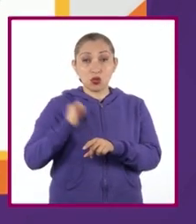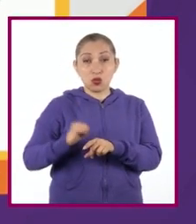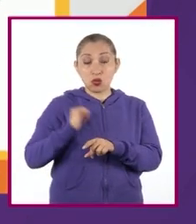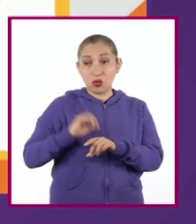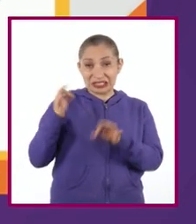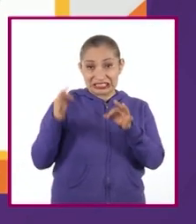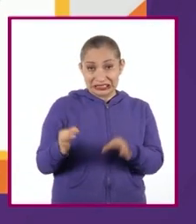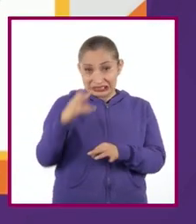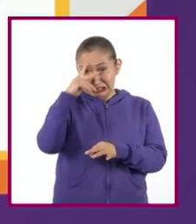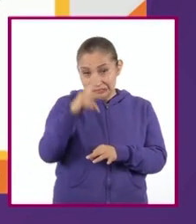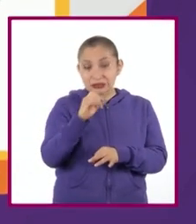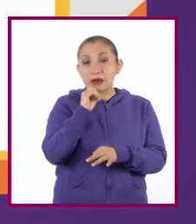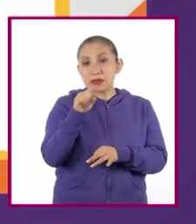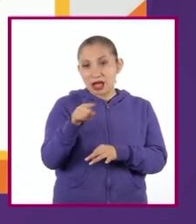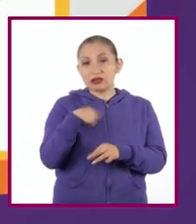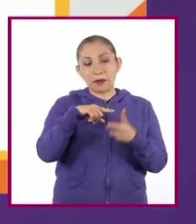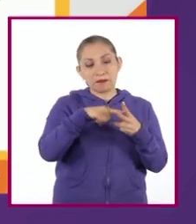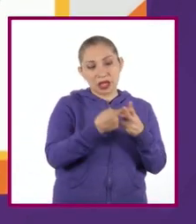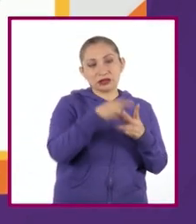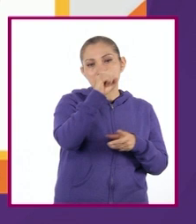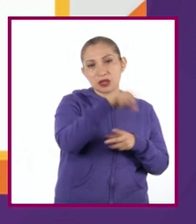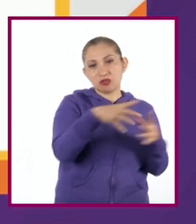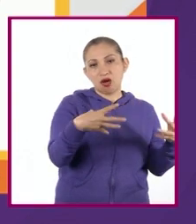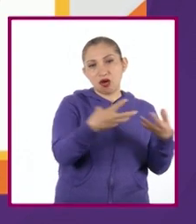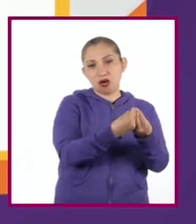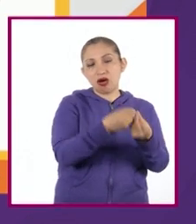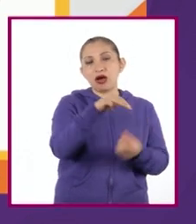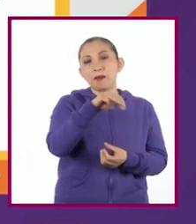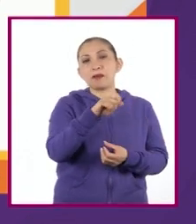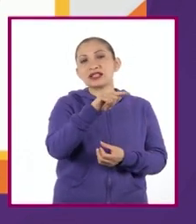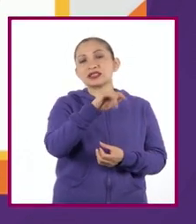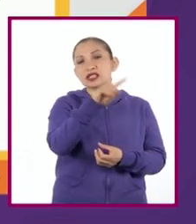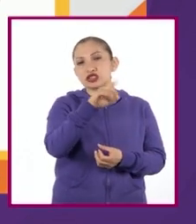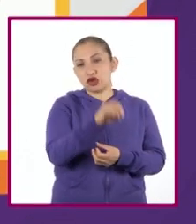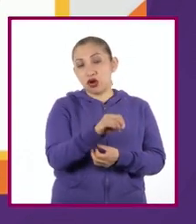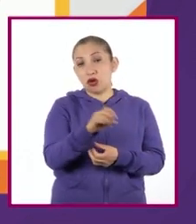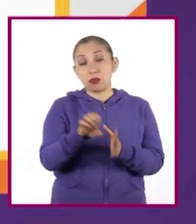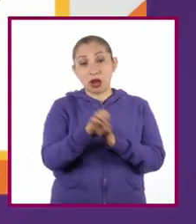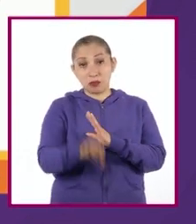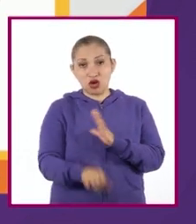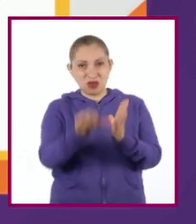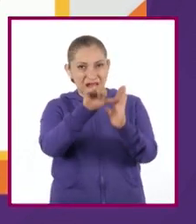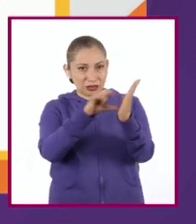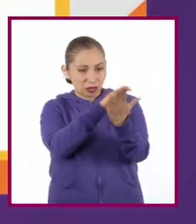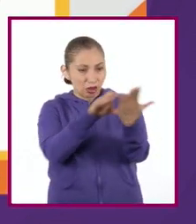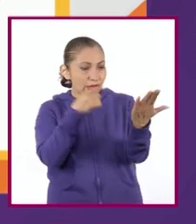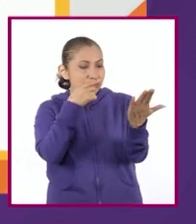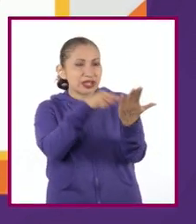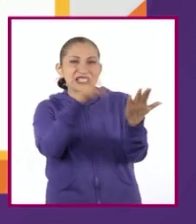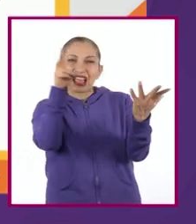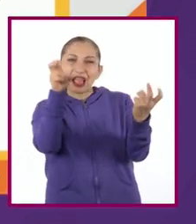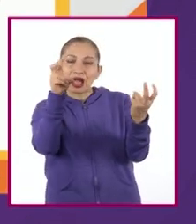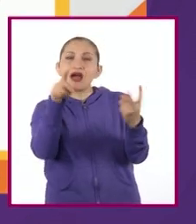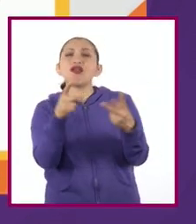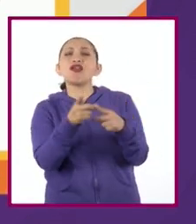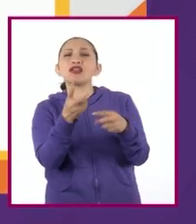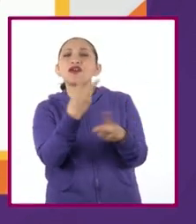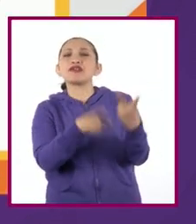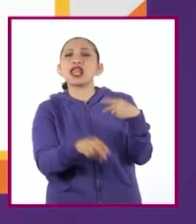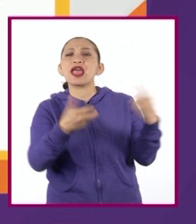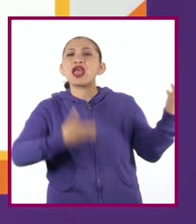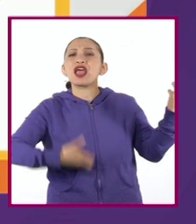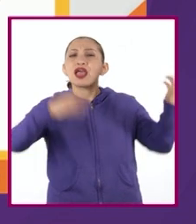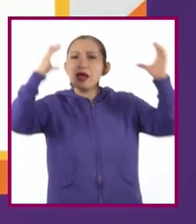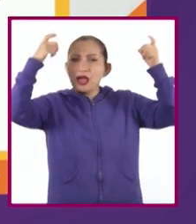vernácula también tienen un origen mestizo. Por ejemplo, en un artículo relacionado con el origen del